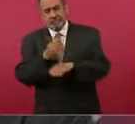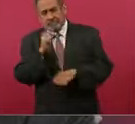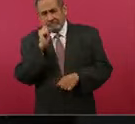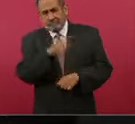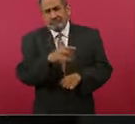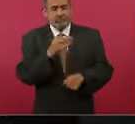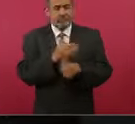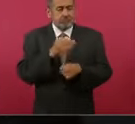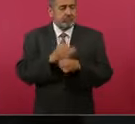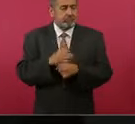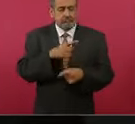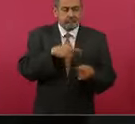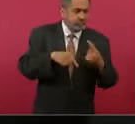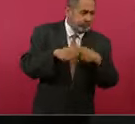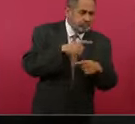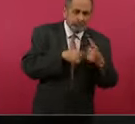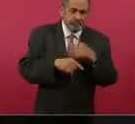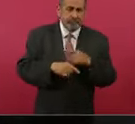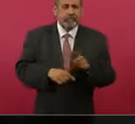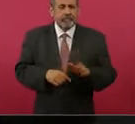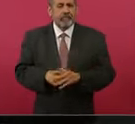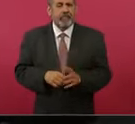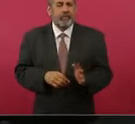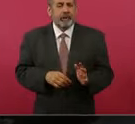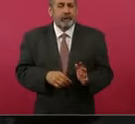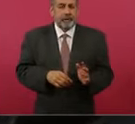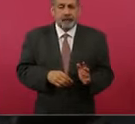están apostando a que no